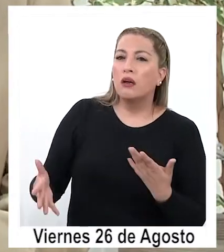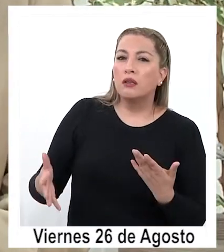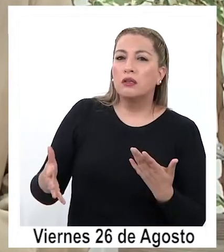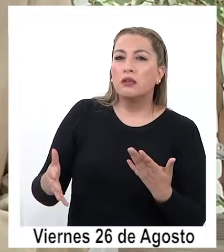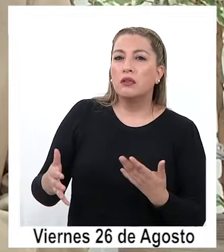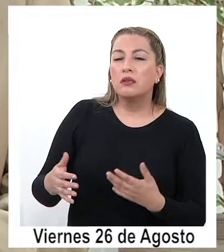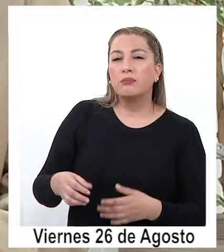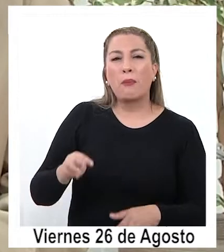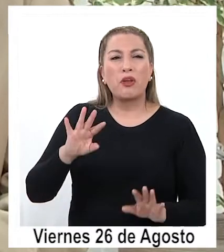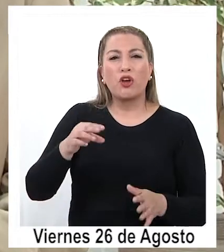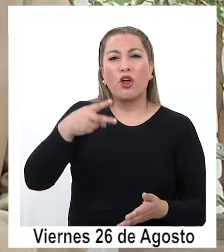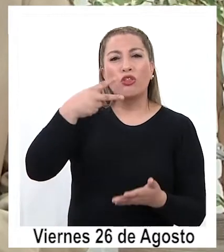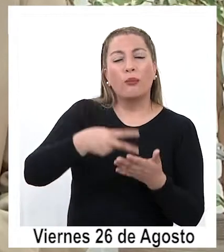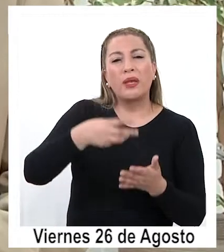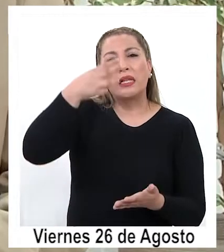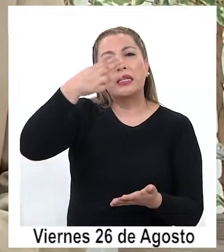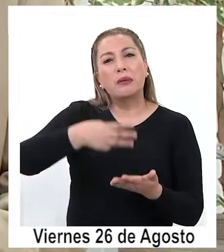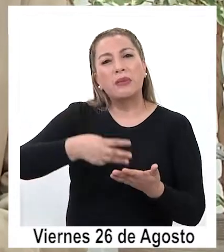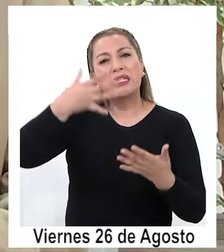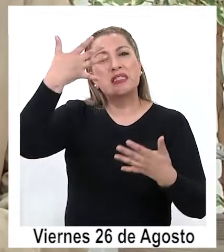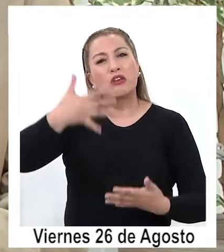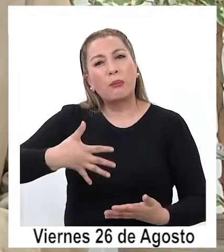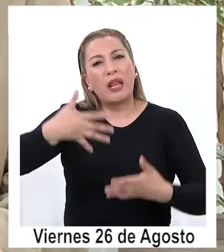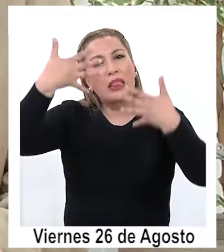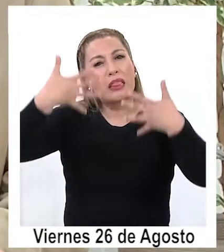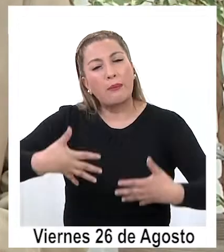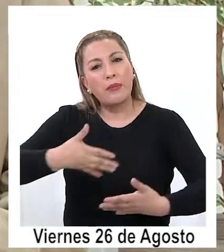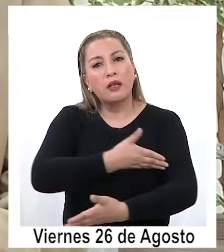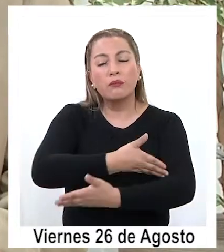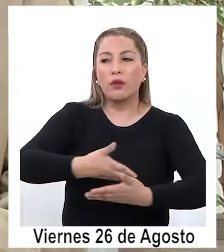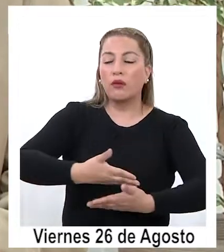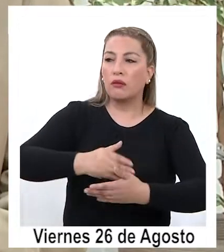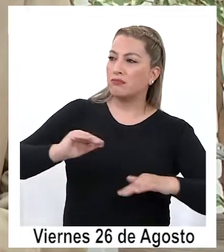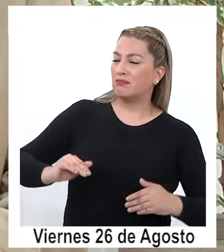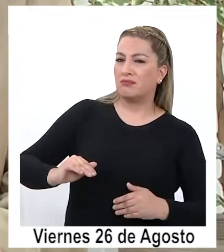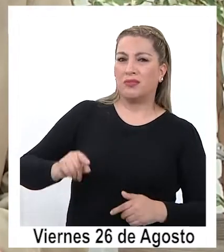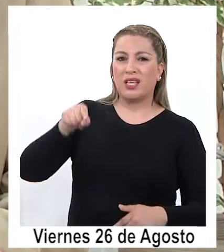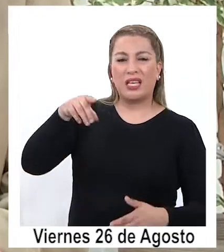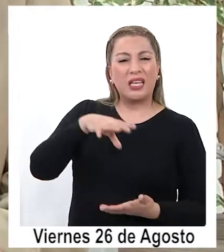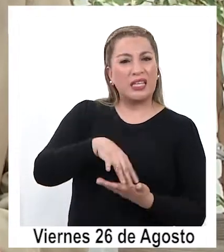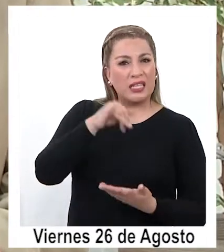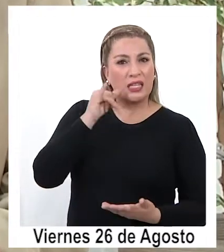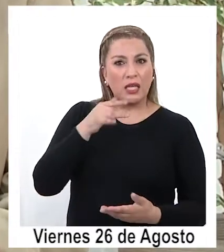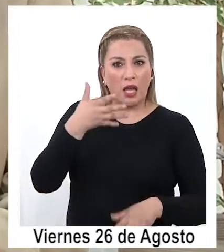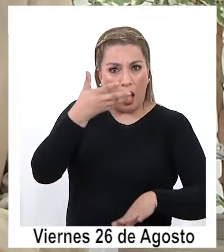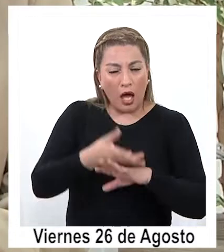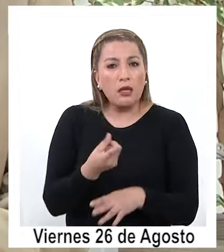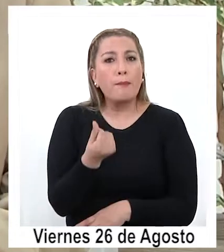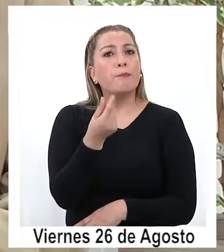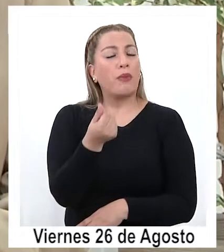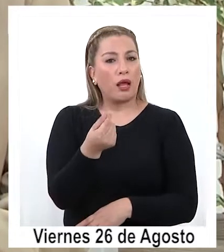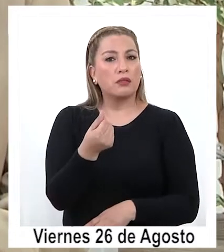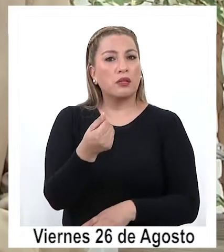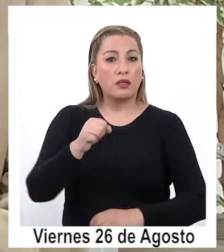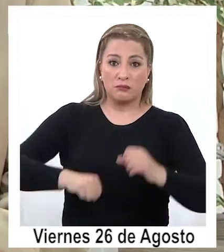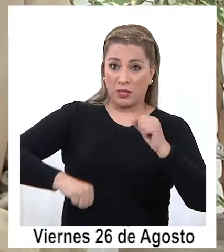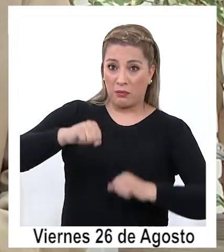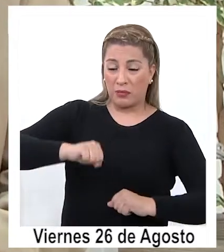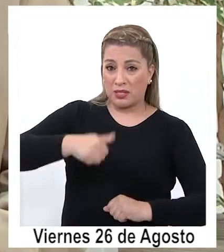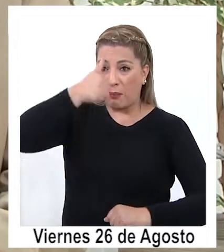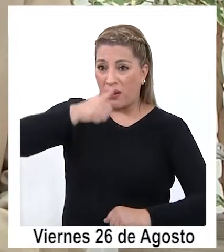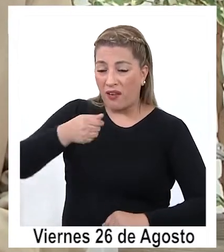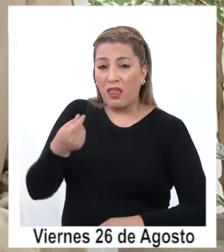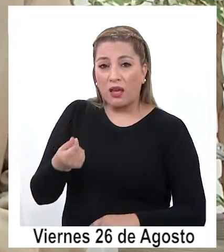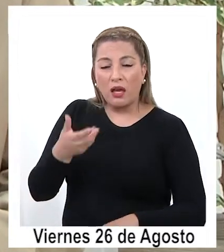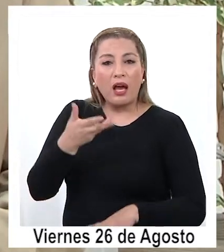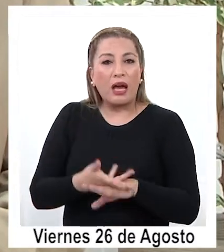de 2.000, de 3.000, de 5.000, de 10.000 millones y de repente dice uno, pero esta región tiene los recursos, hay empresa privada entonces,